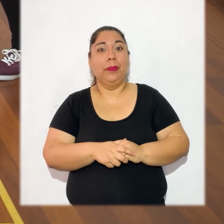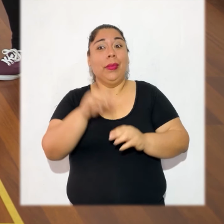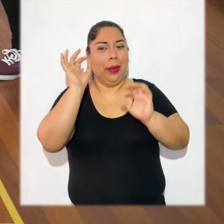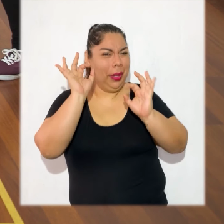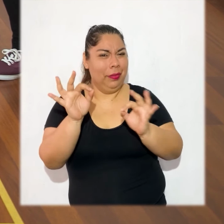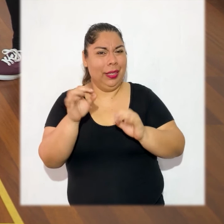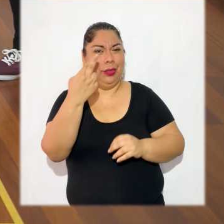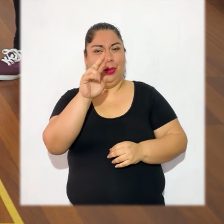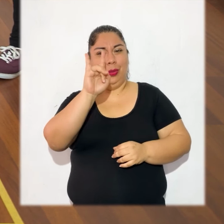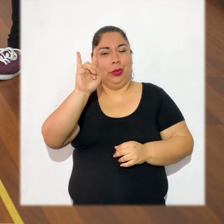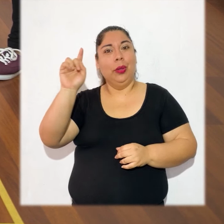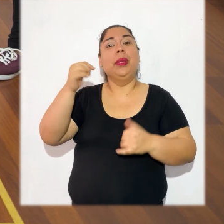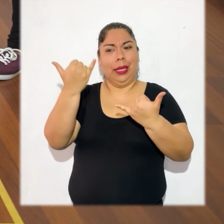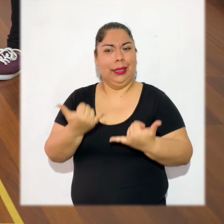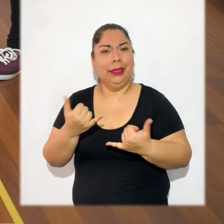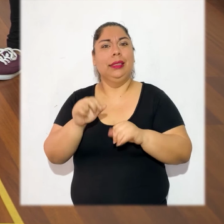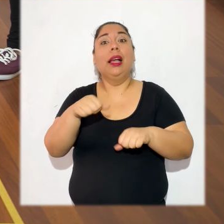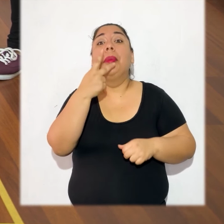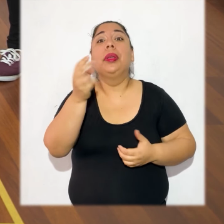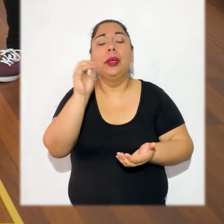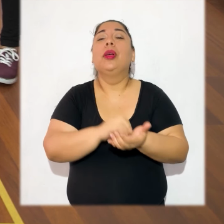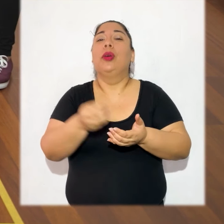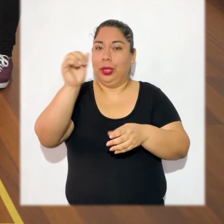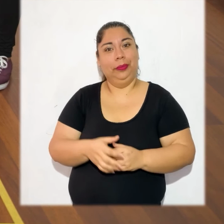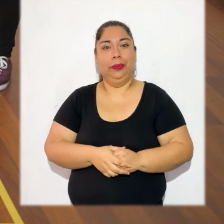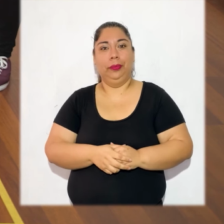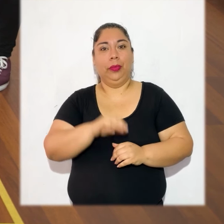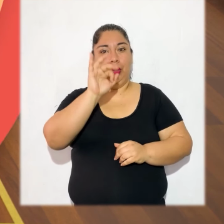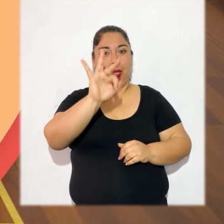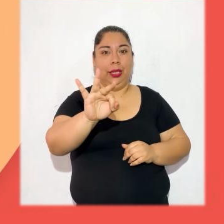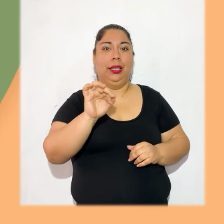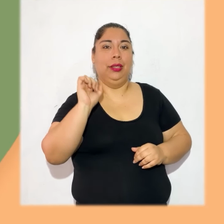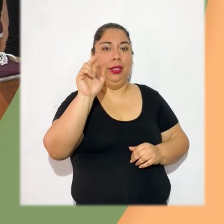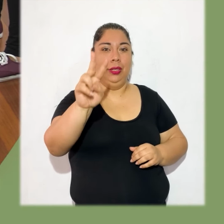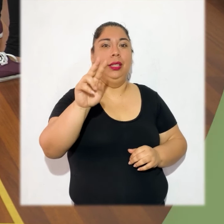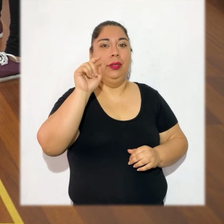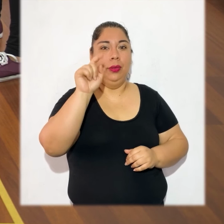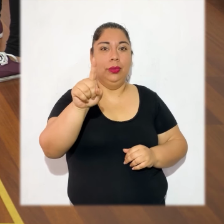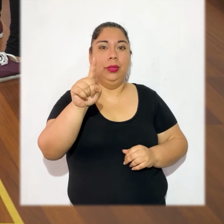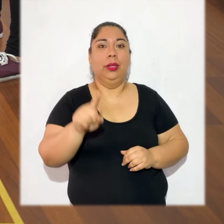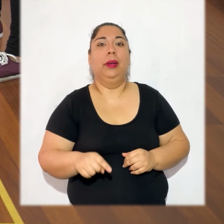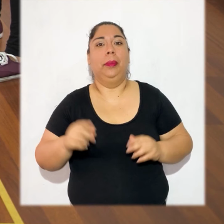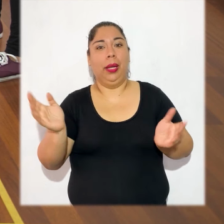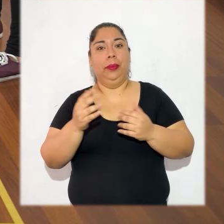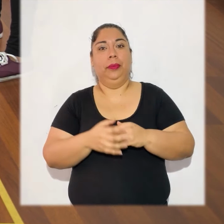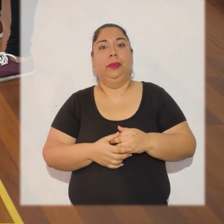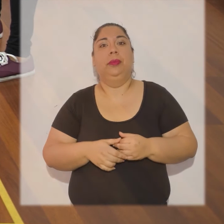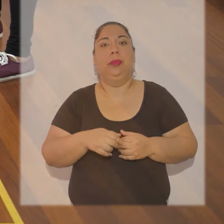Muy bien, Rumi. Ahora probemos haciendo los puntos. Primero nivel. 3, 2, 1,